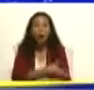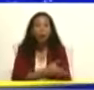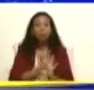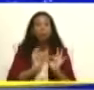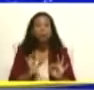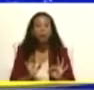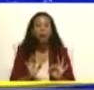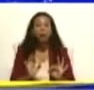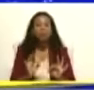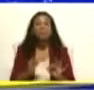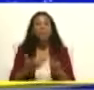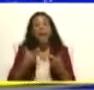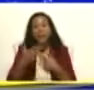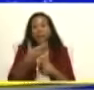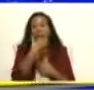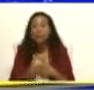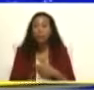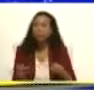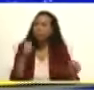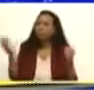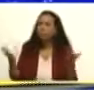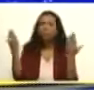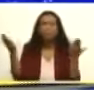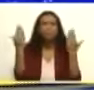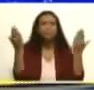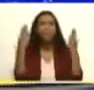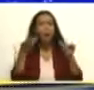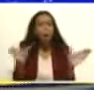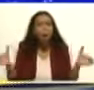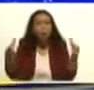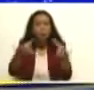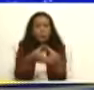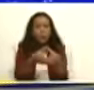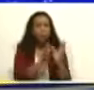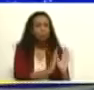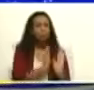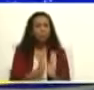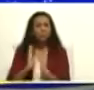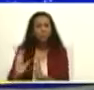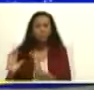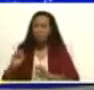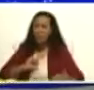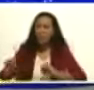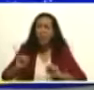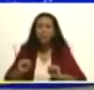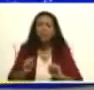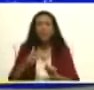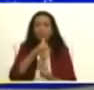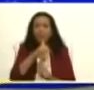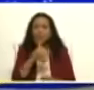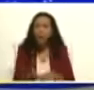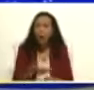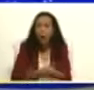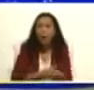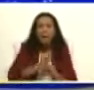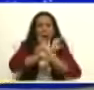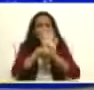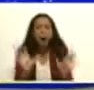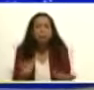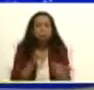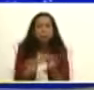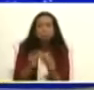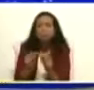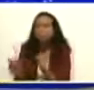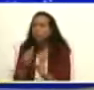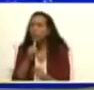máximo para la motivación, la organización y la movilización. Compañero